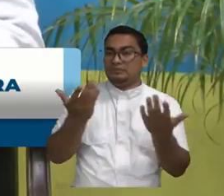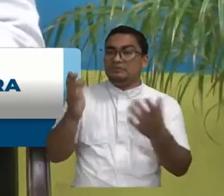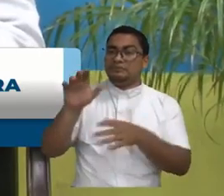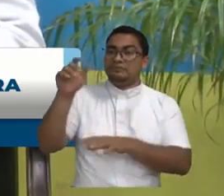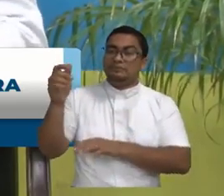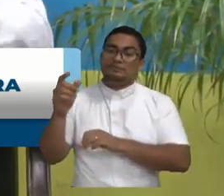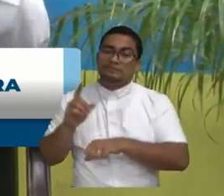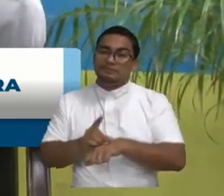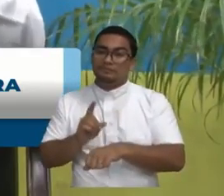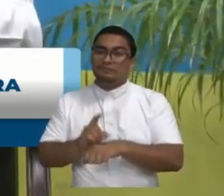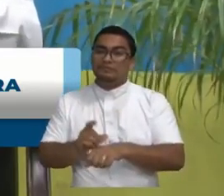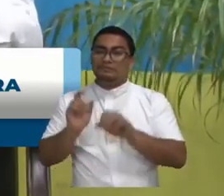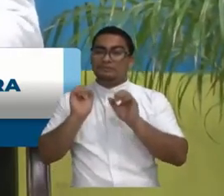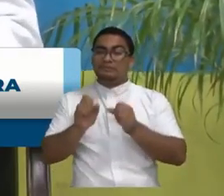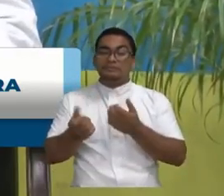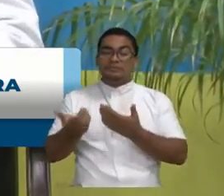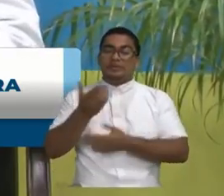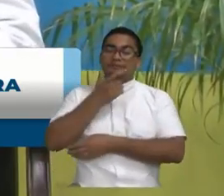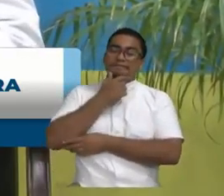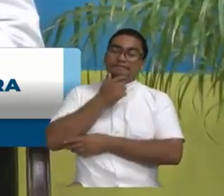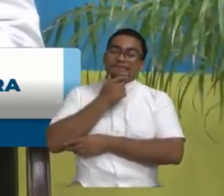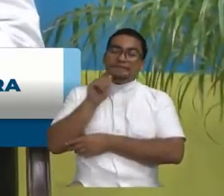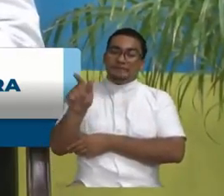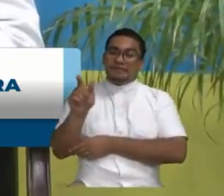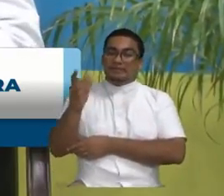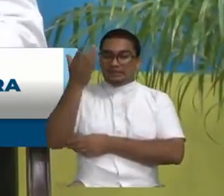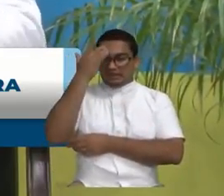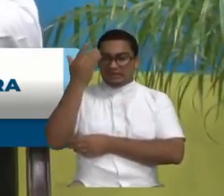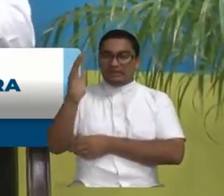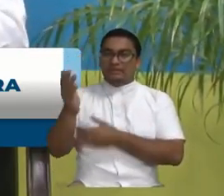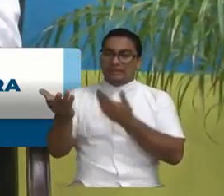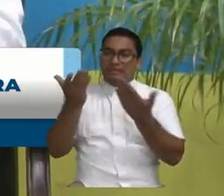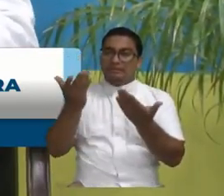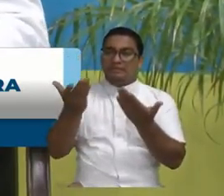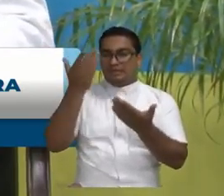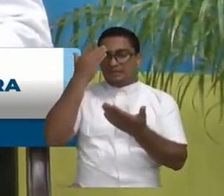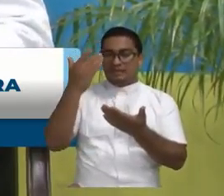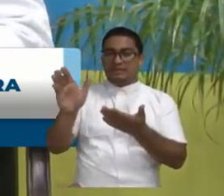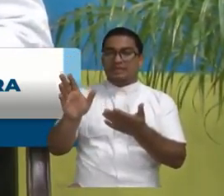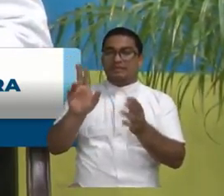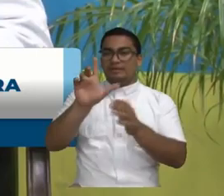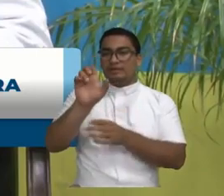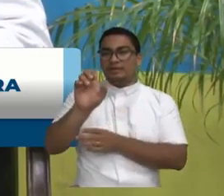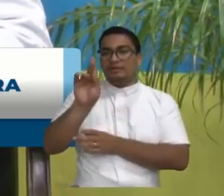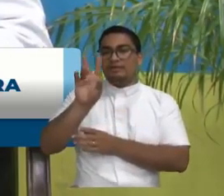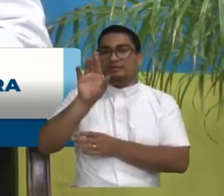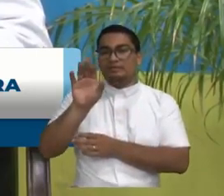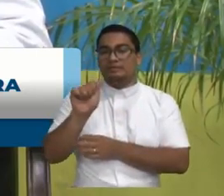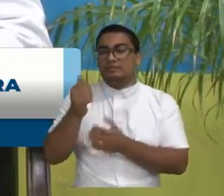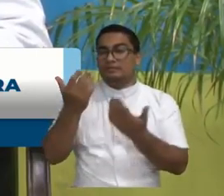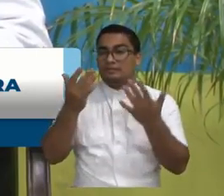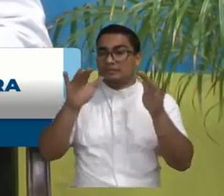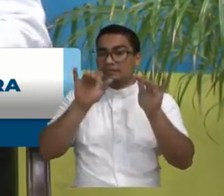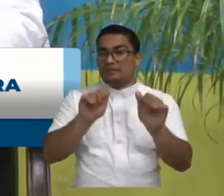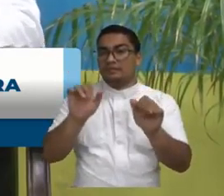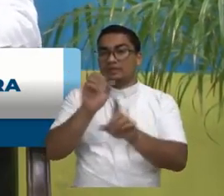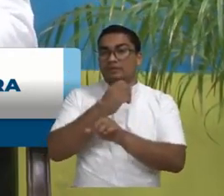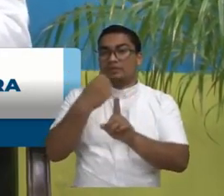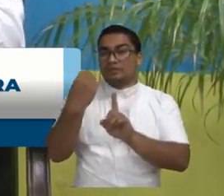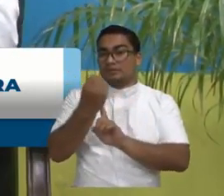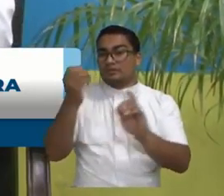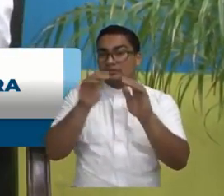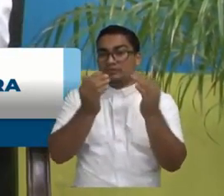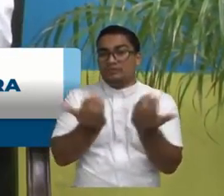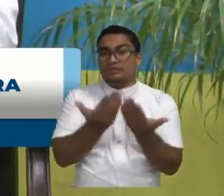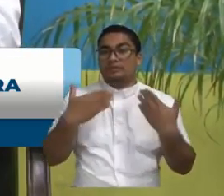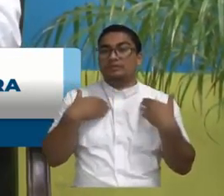que la comiencen también a sospechar para que podamos ya cumplir las metas, que ya las cumplimos. La Organización Mundial de la Salud tiene unas metas,